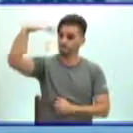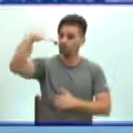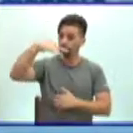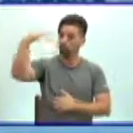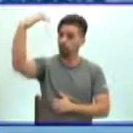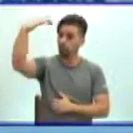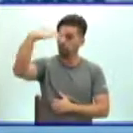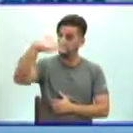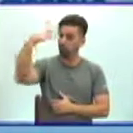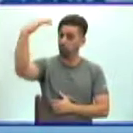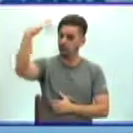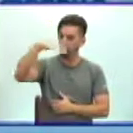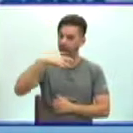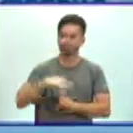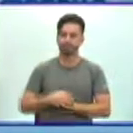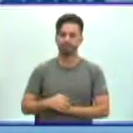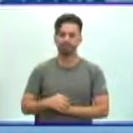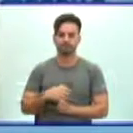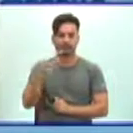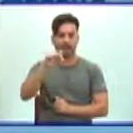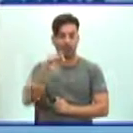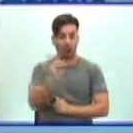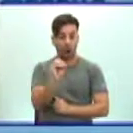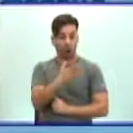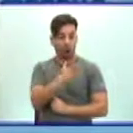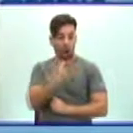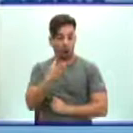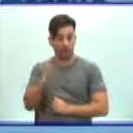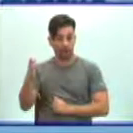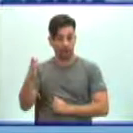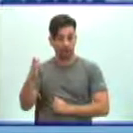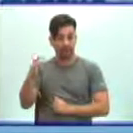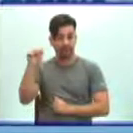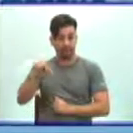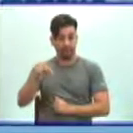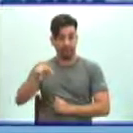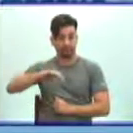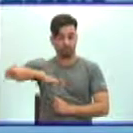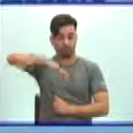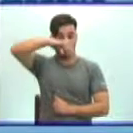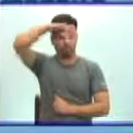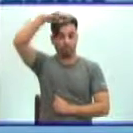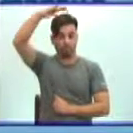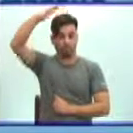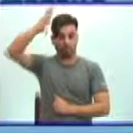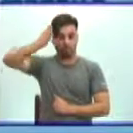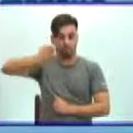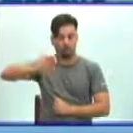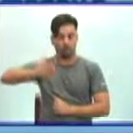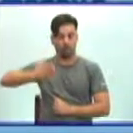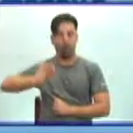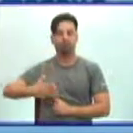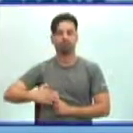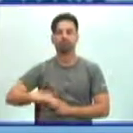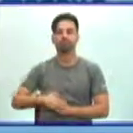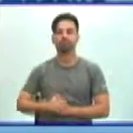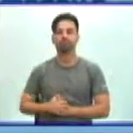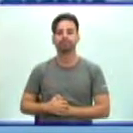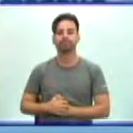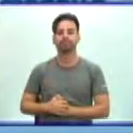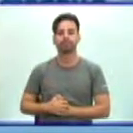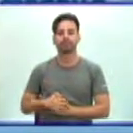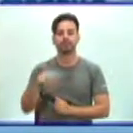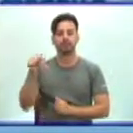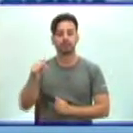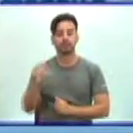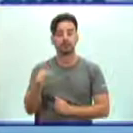montañosos, los principales de nuestro país, las alturas de Sagua Baracoa y la Sierra Maestra, aunque tenemos en el centro del